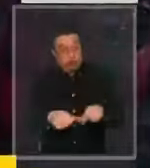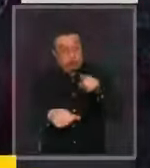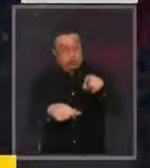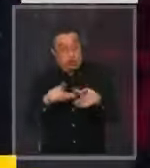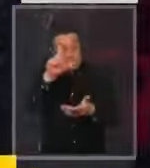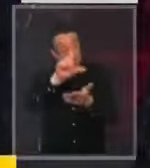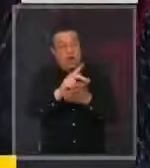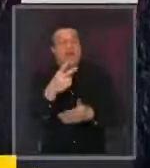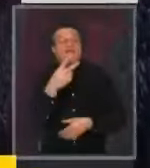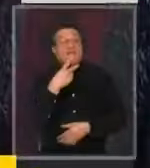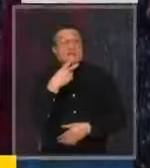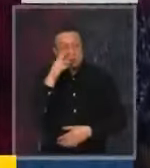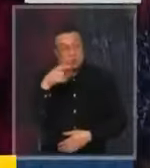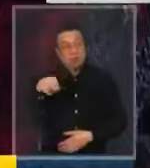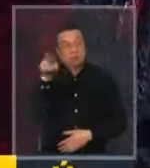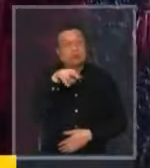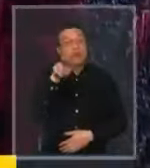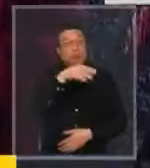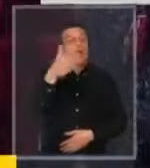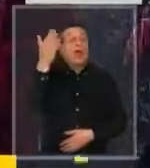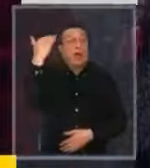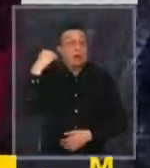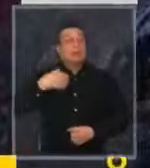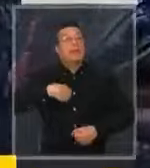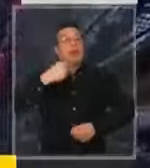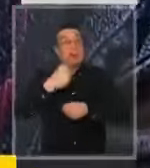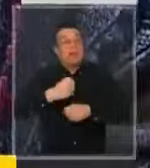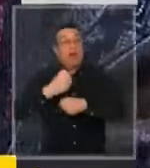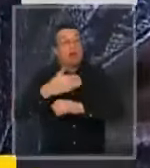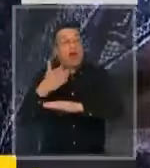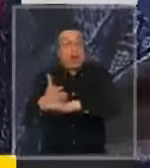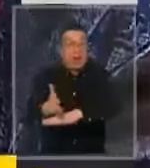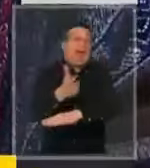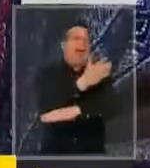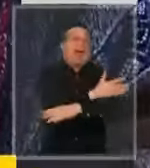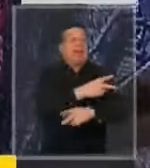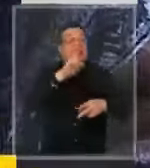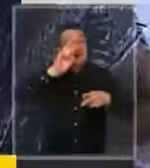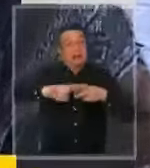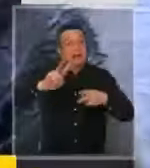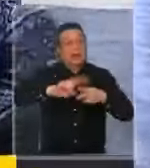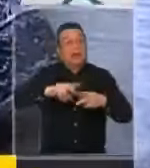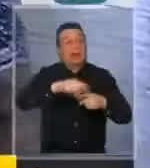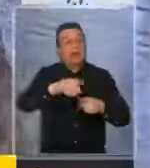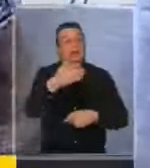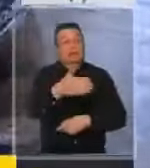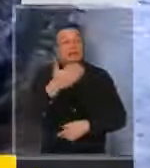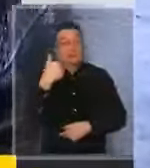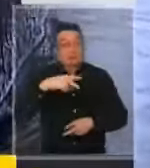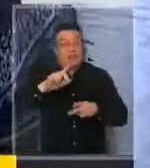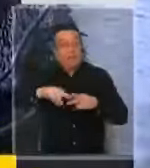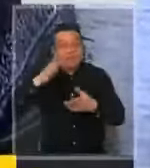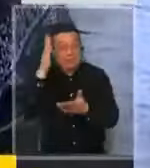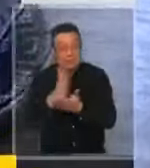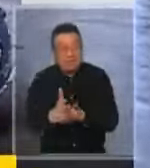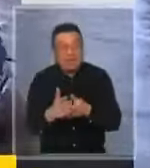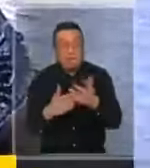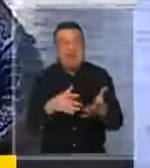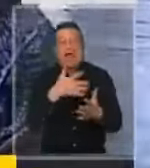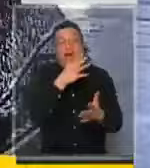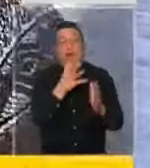viviendo se ha ocurrido, y hay un trabajo anterior que tendría que haberse realizado de conductos para poder sacar la